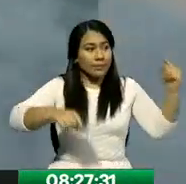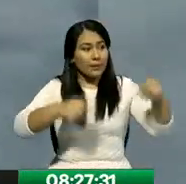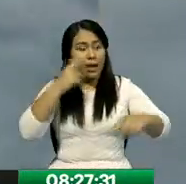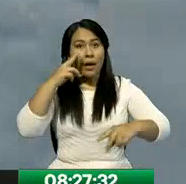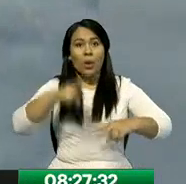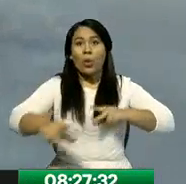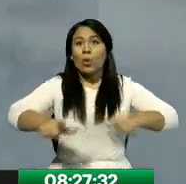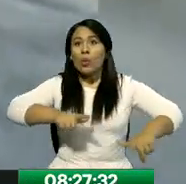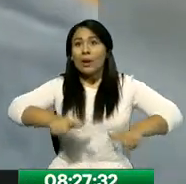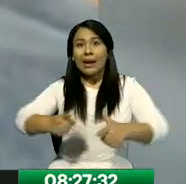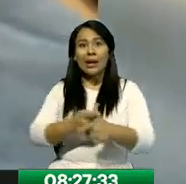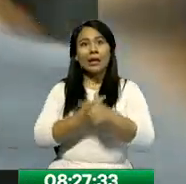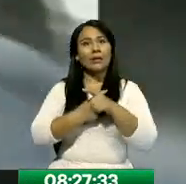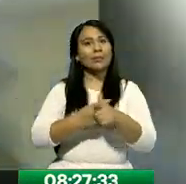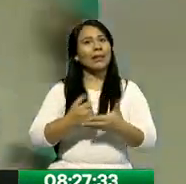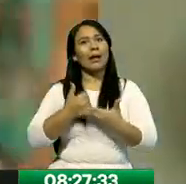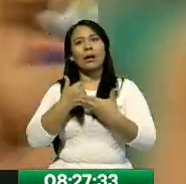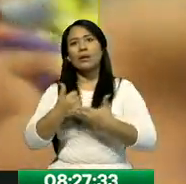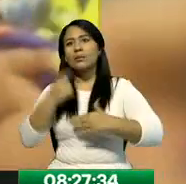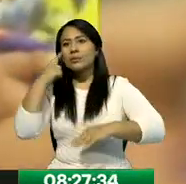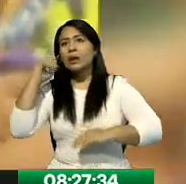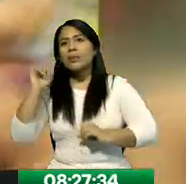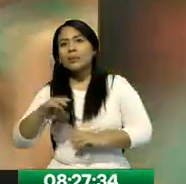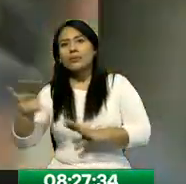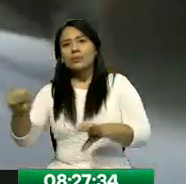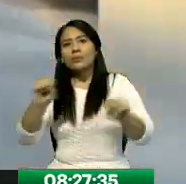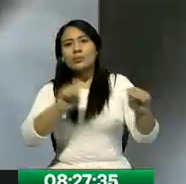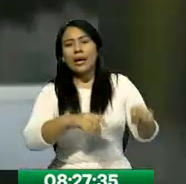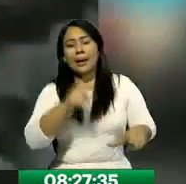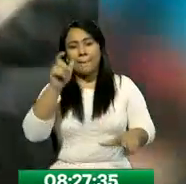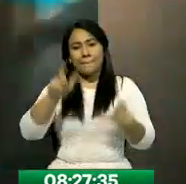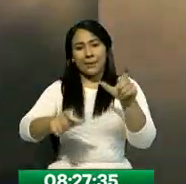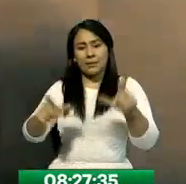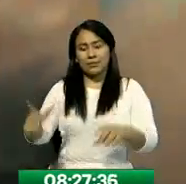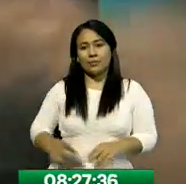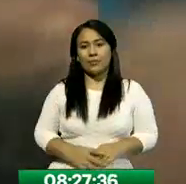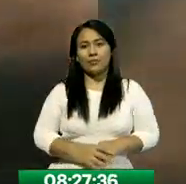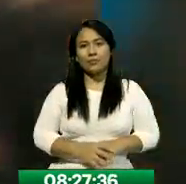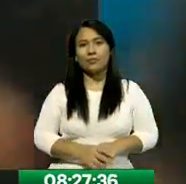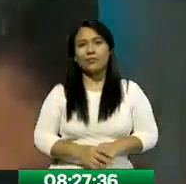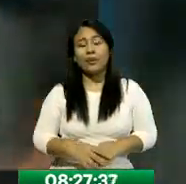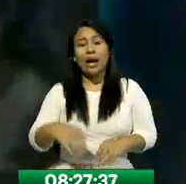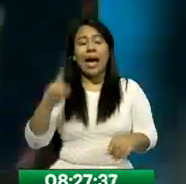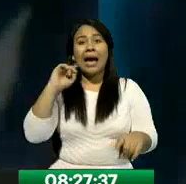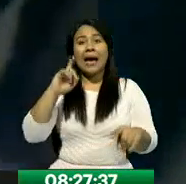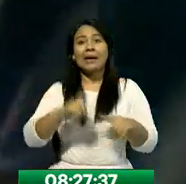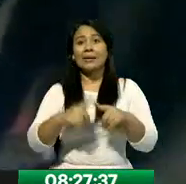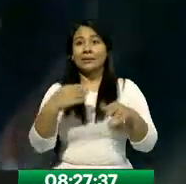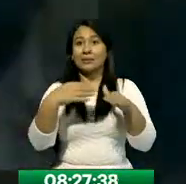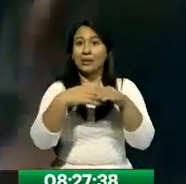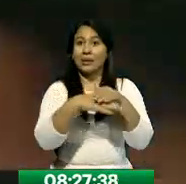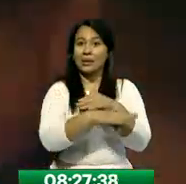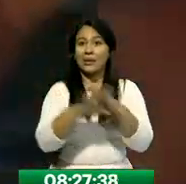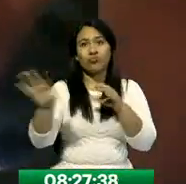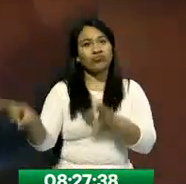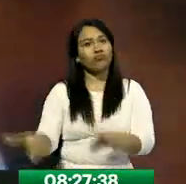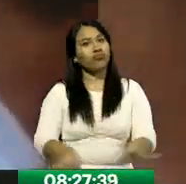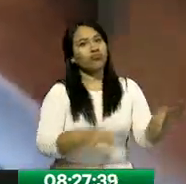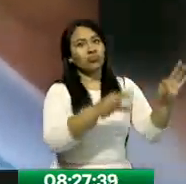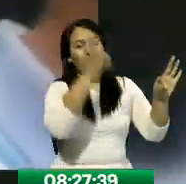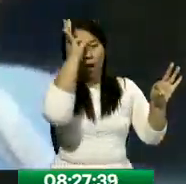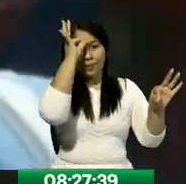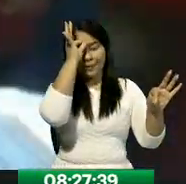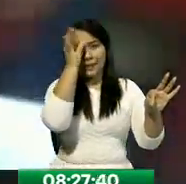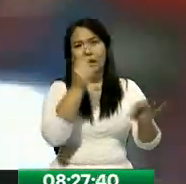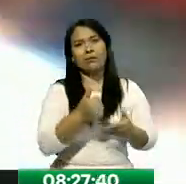la emergencia. Ellos lograron estabilizar a los pacientes hasta ingresarlos hacia la ambulancia y trasladarlos hasta una